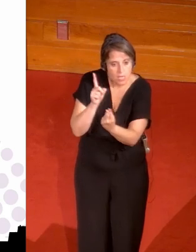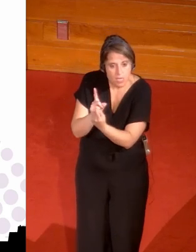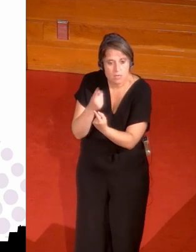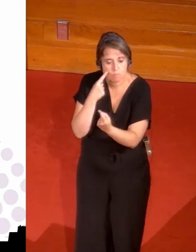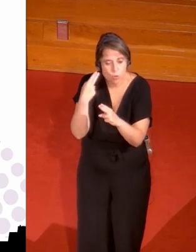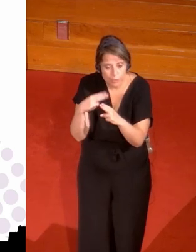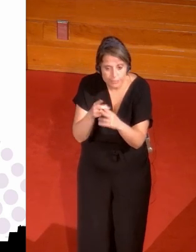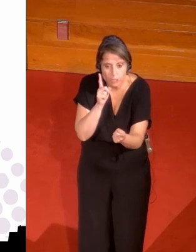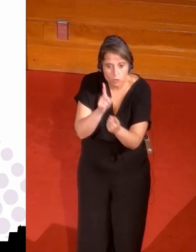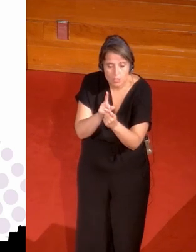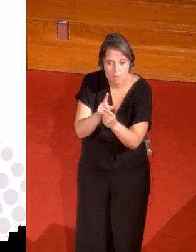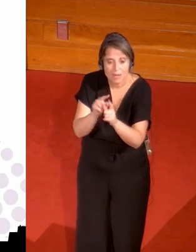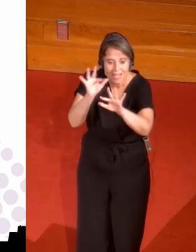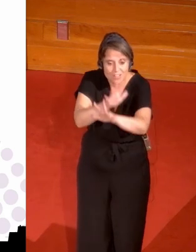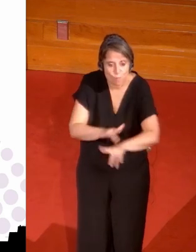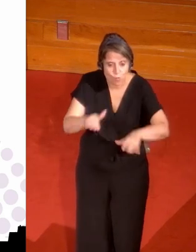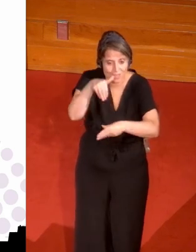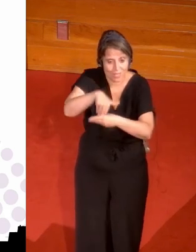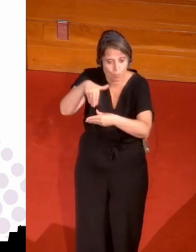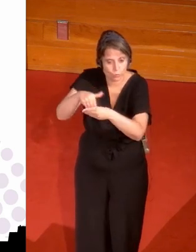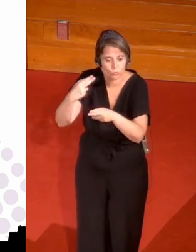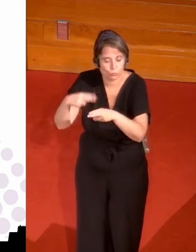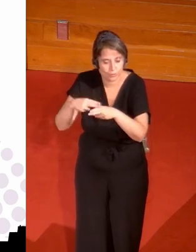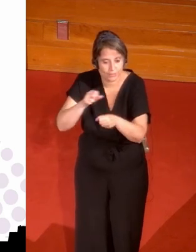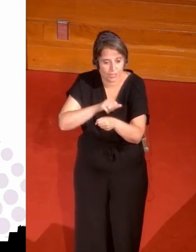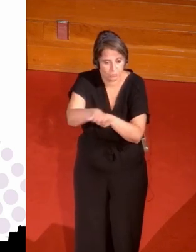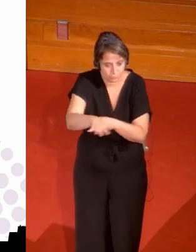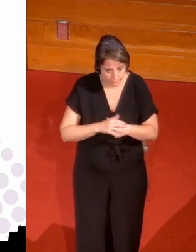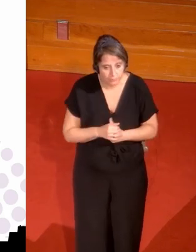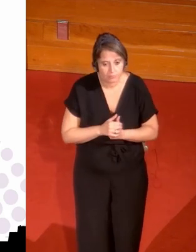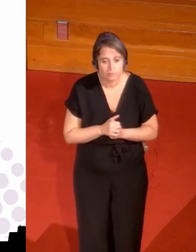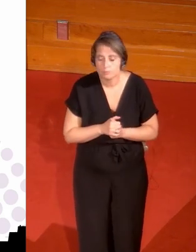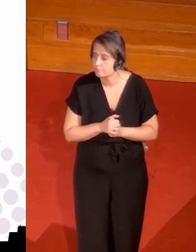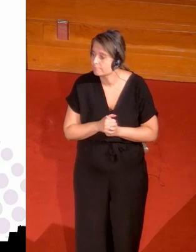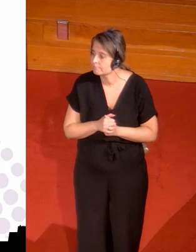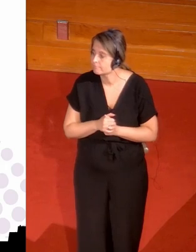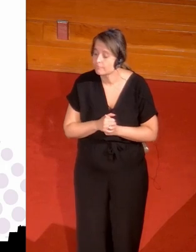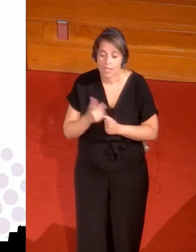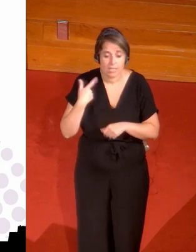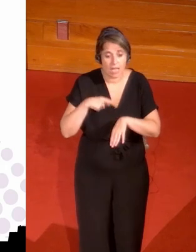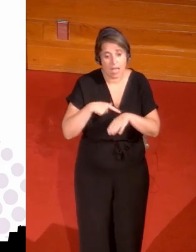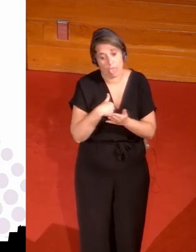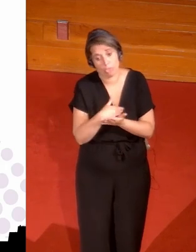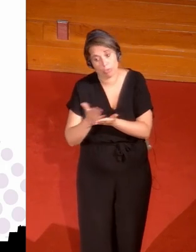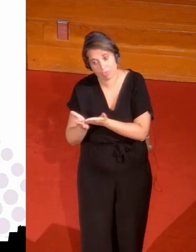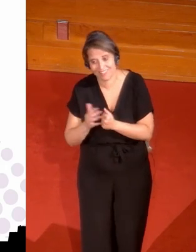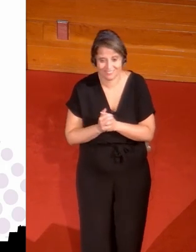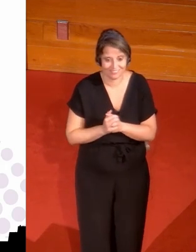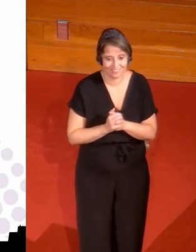su voto y a influenciar en sus en sus políticas Bueno pues ya me he